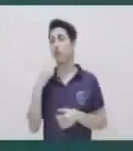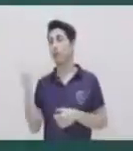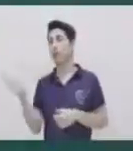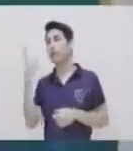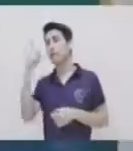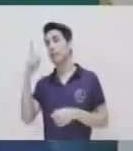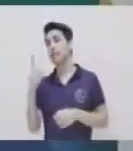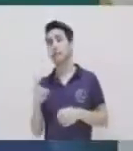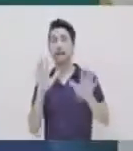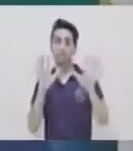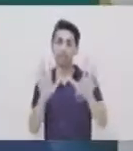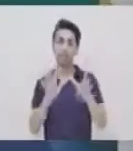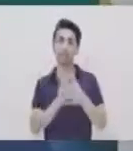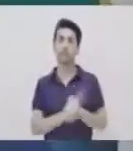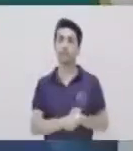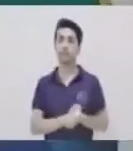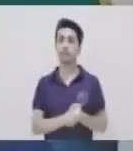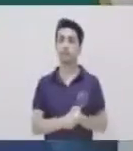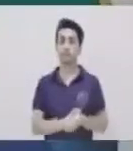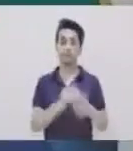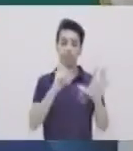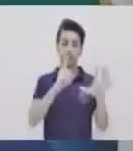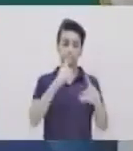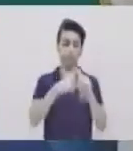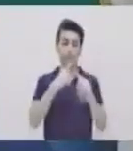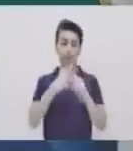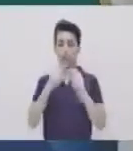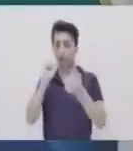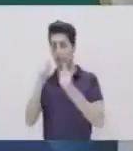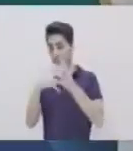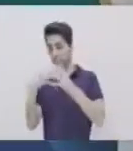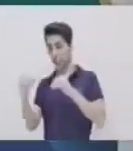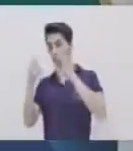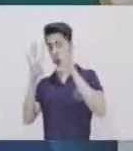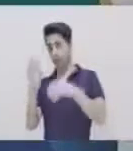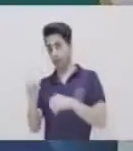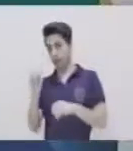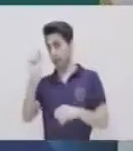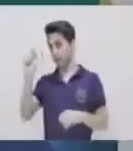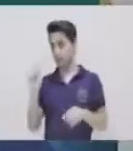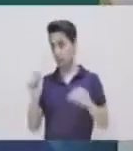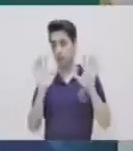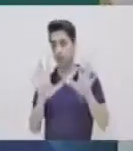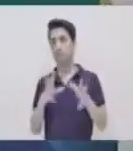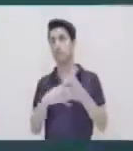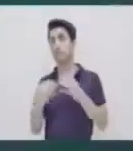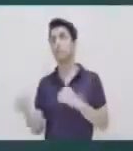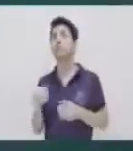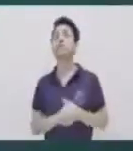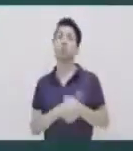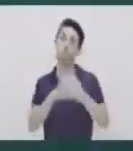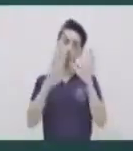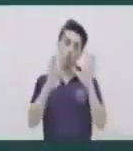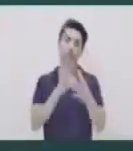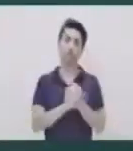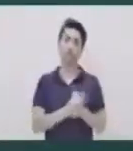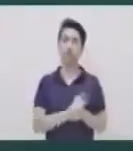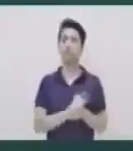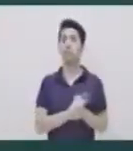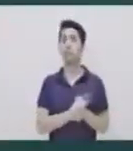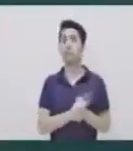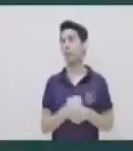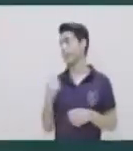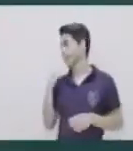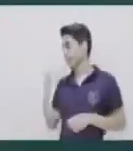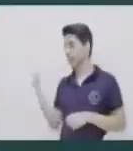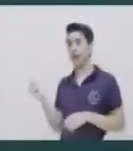Dividido, como son deciles, 10. Entonces sería 6 por 15, 90. Dividido 10 sería 9.